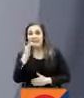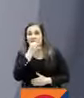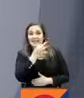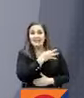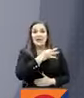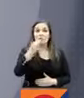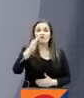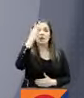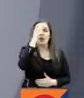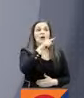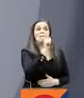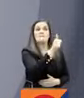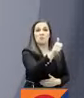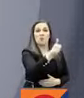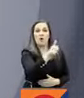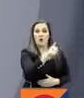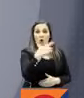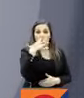ataque al servidor público.